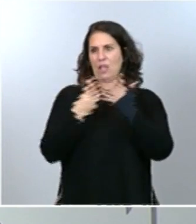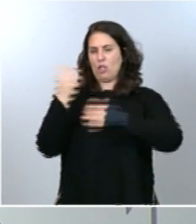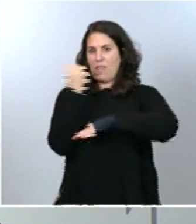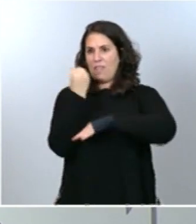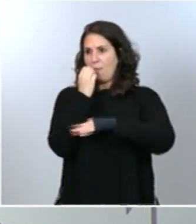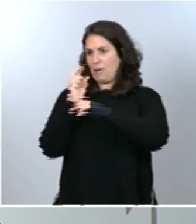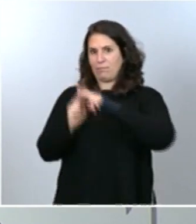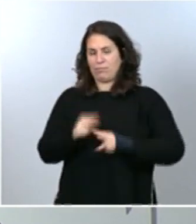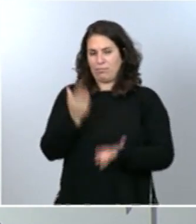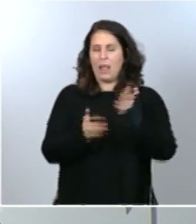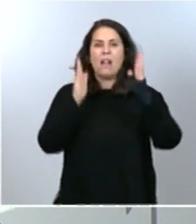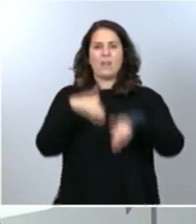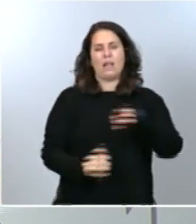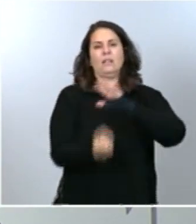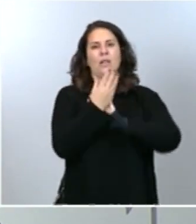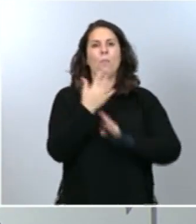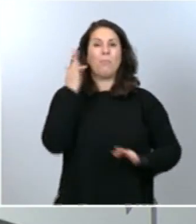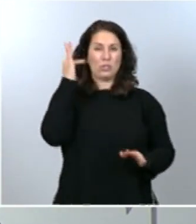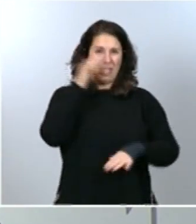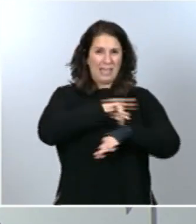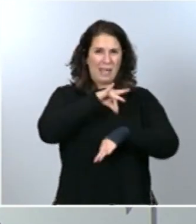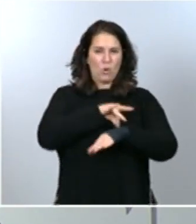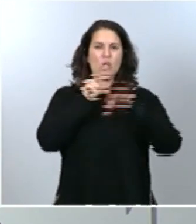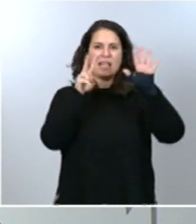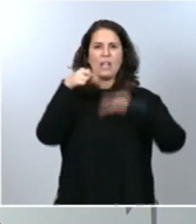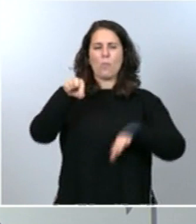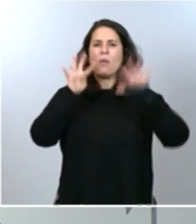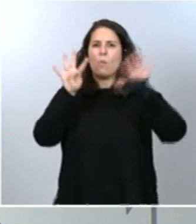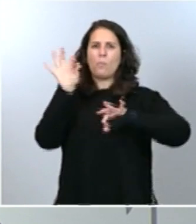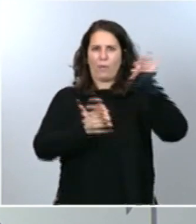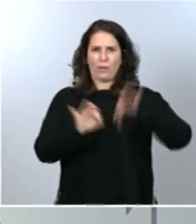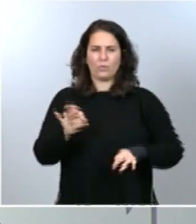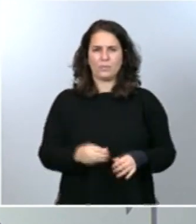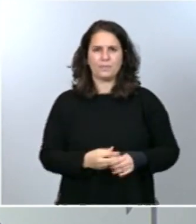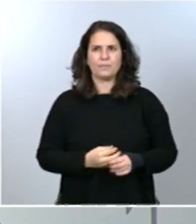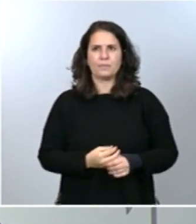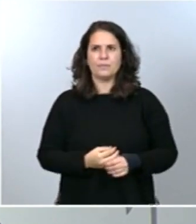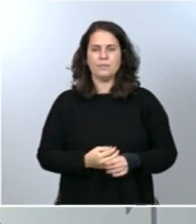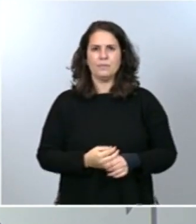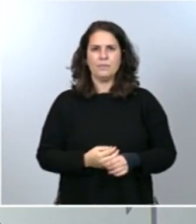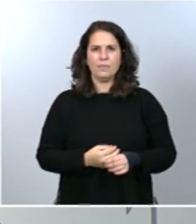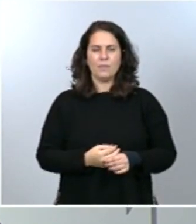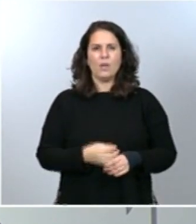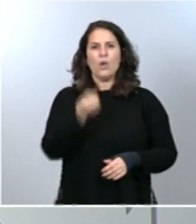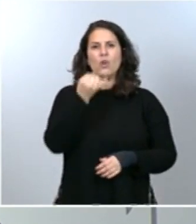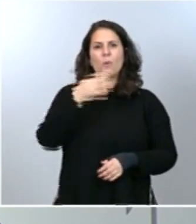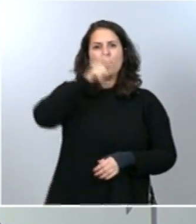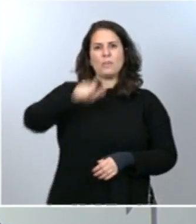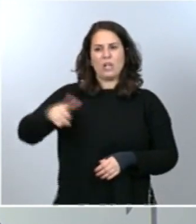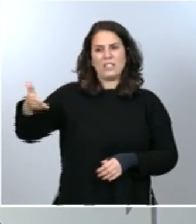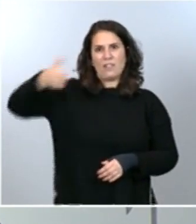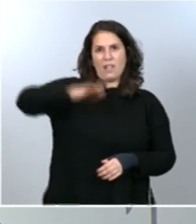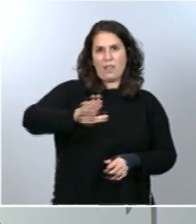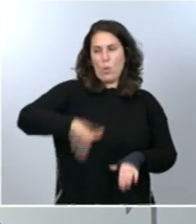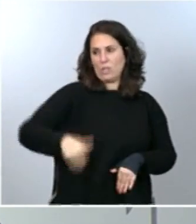del 79 por ciento en cuanto a los fallecidos en los últimos 7 días tenemos que